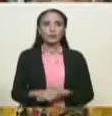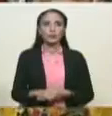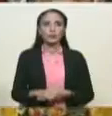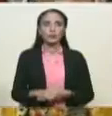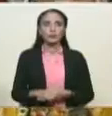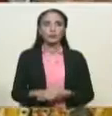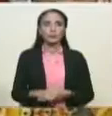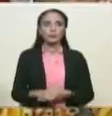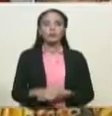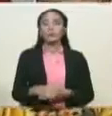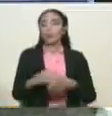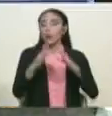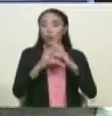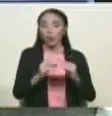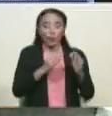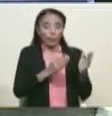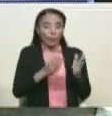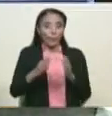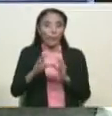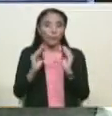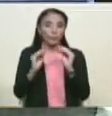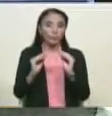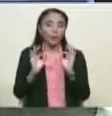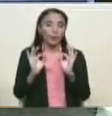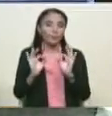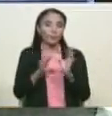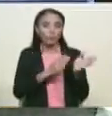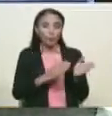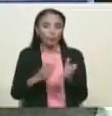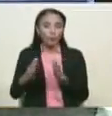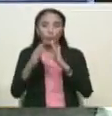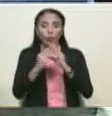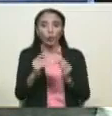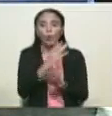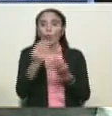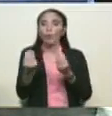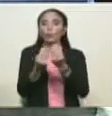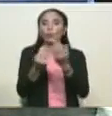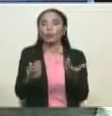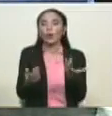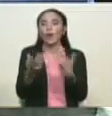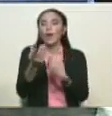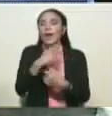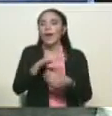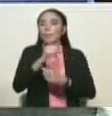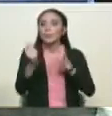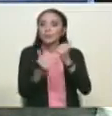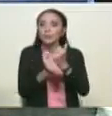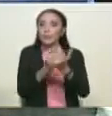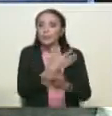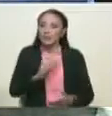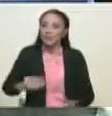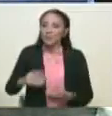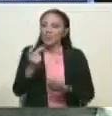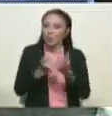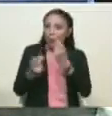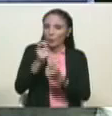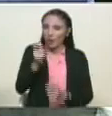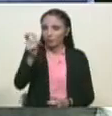Hay que articular todos estos planes bien con la Vicepresidencia de Economía para tener todos los